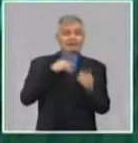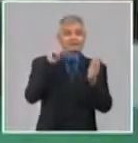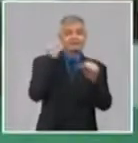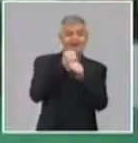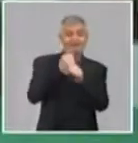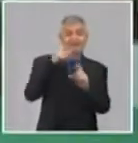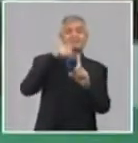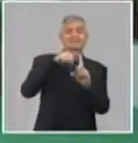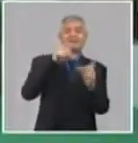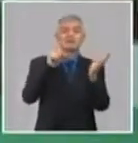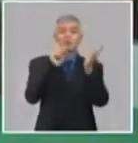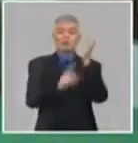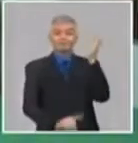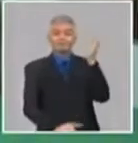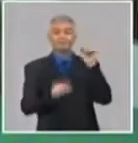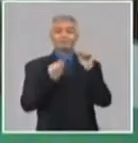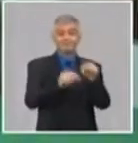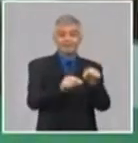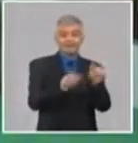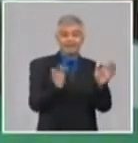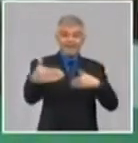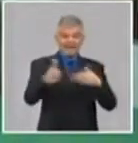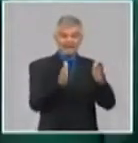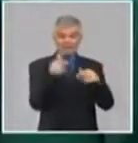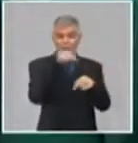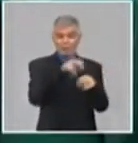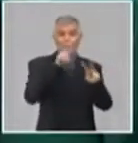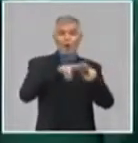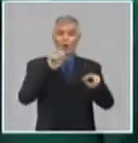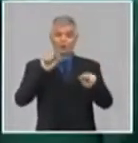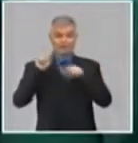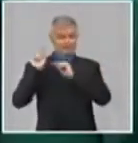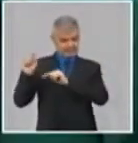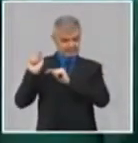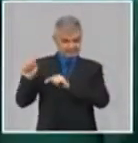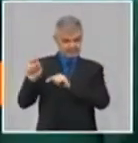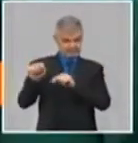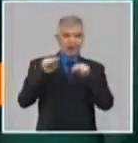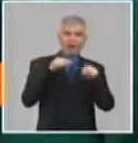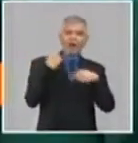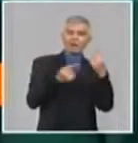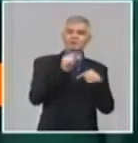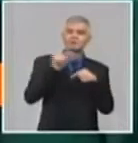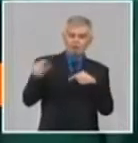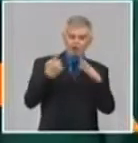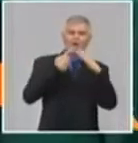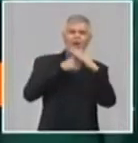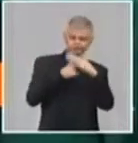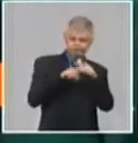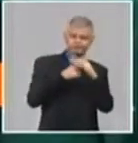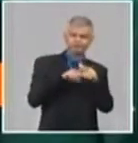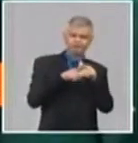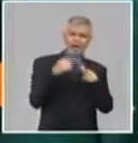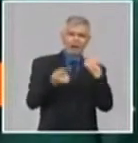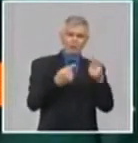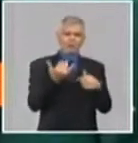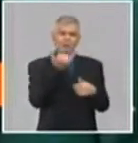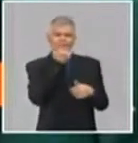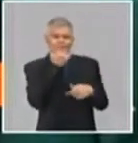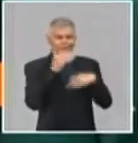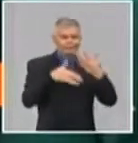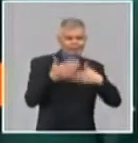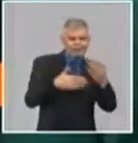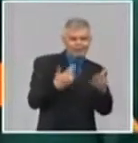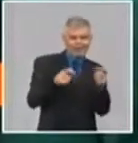permitido rescatar equipamiento que pueda sufrir de una emergencia, una rotura o un desperfecto técnico por